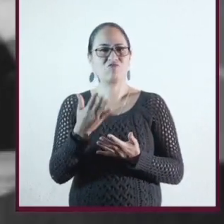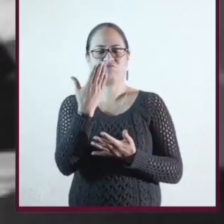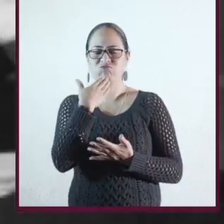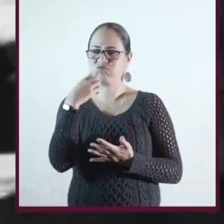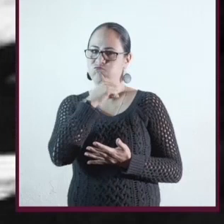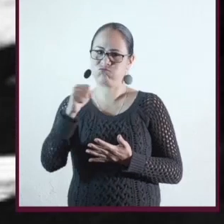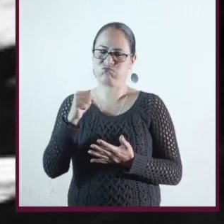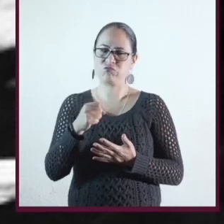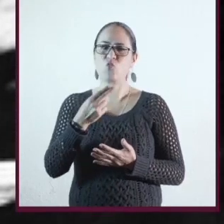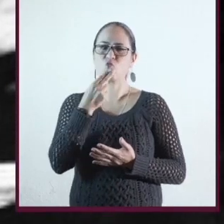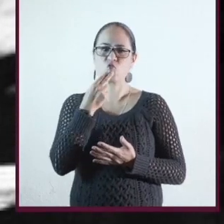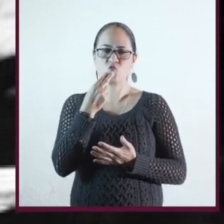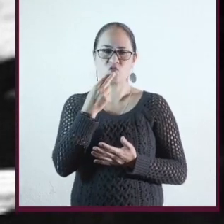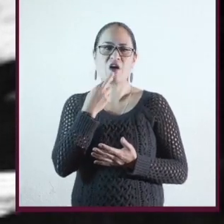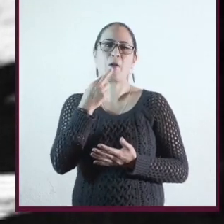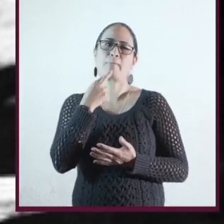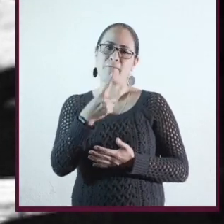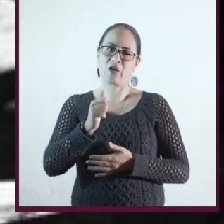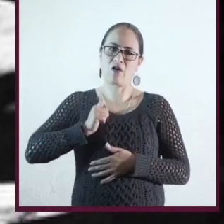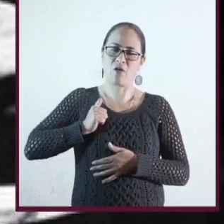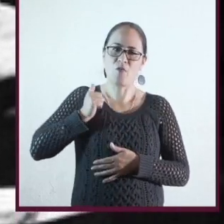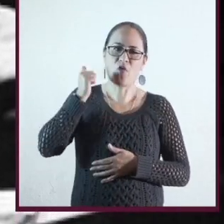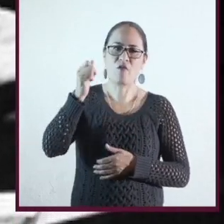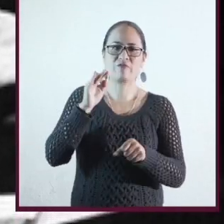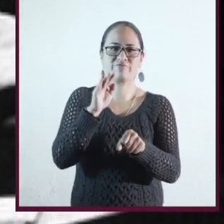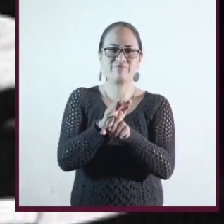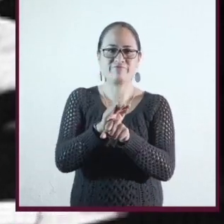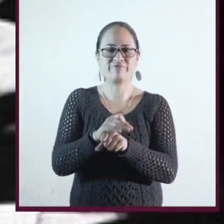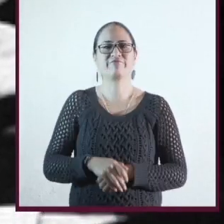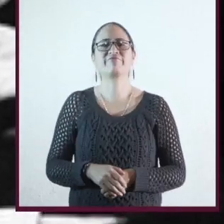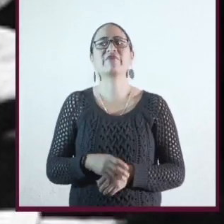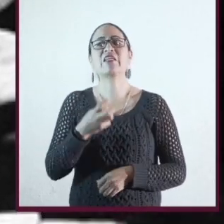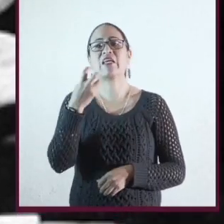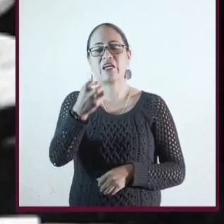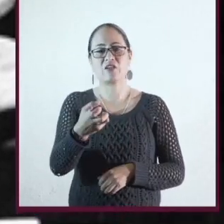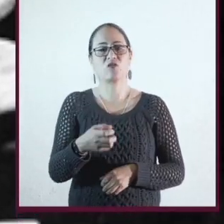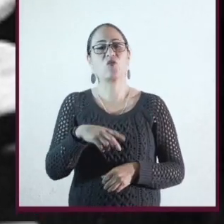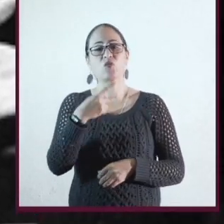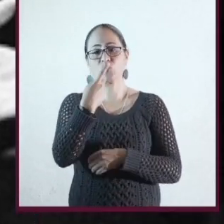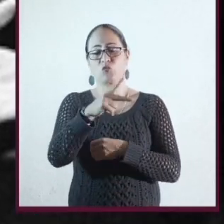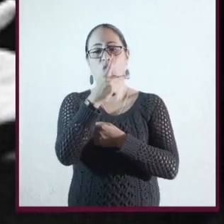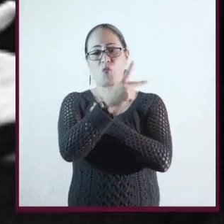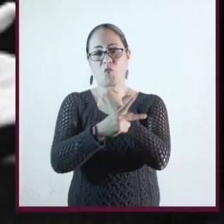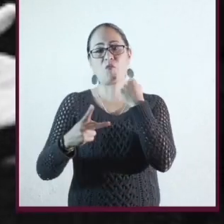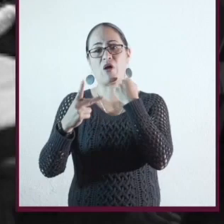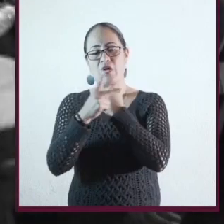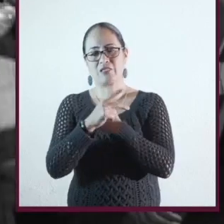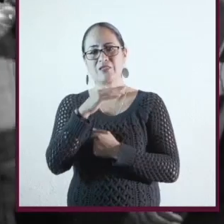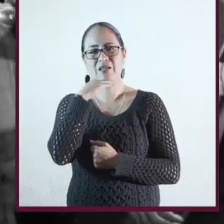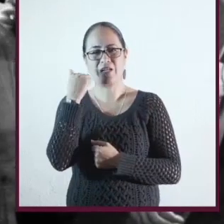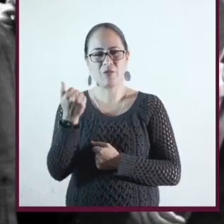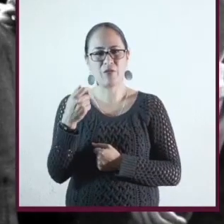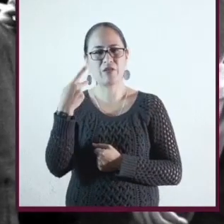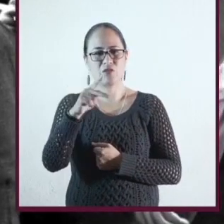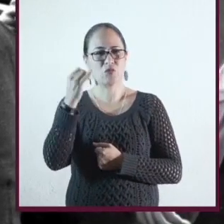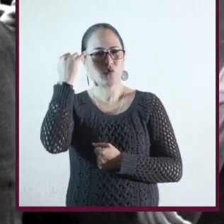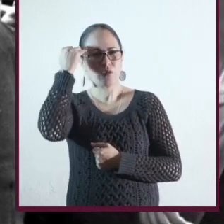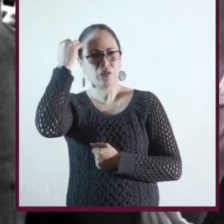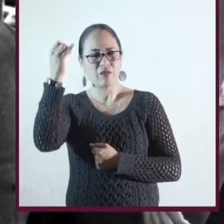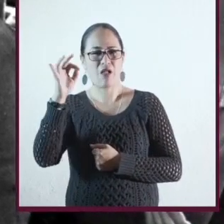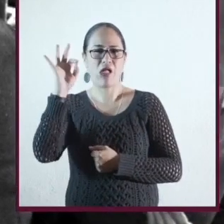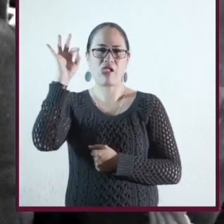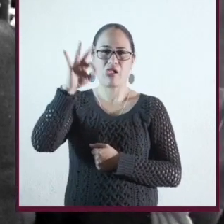para adoctrinar a su país en la nueva ideología o la nueva religión política llamada nazismo.